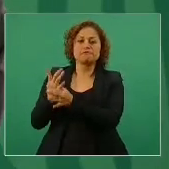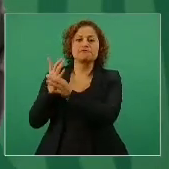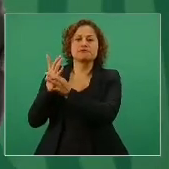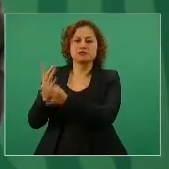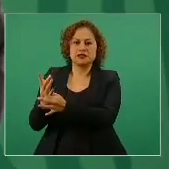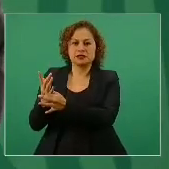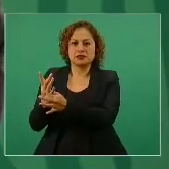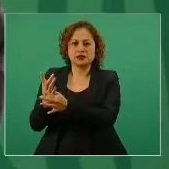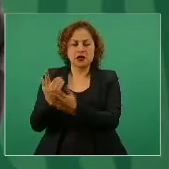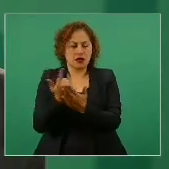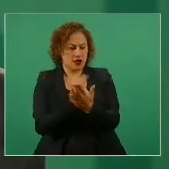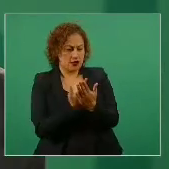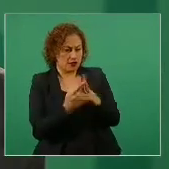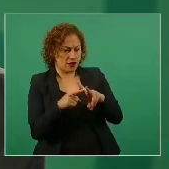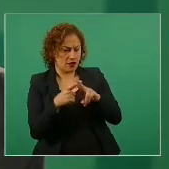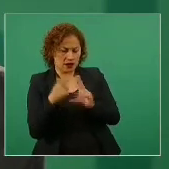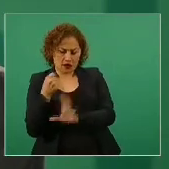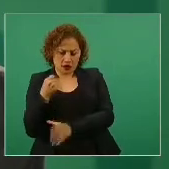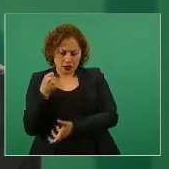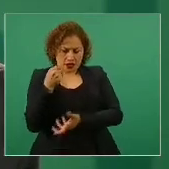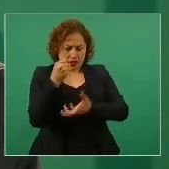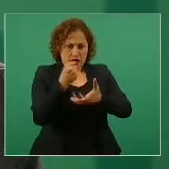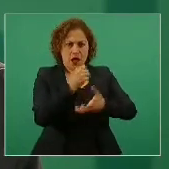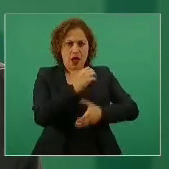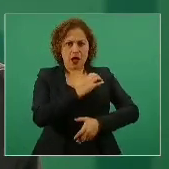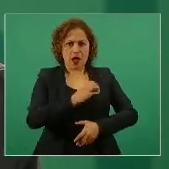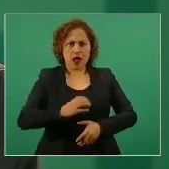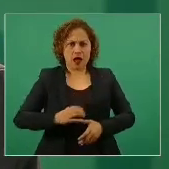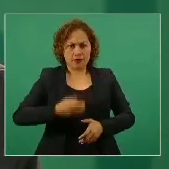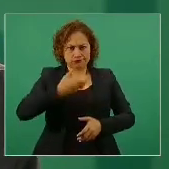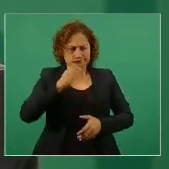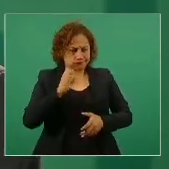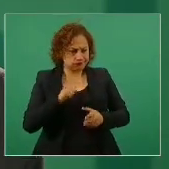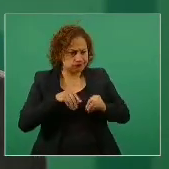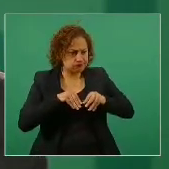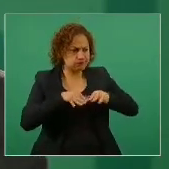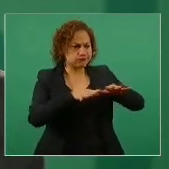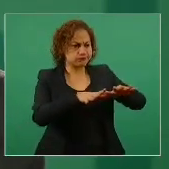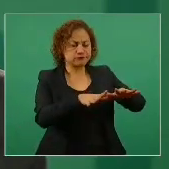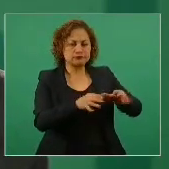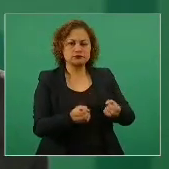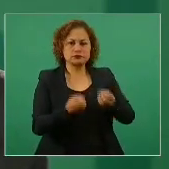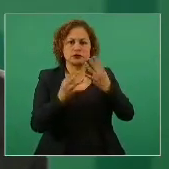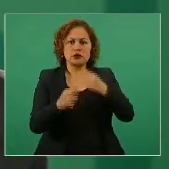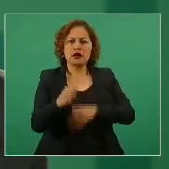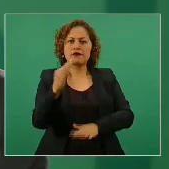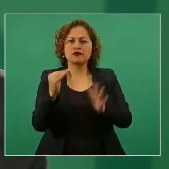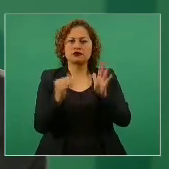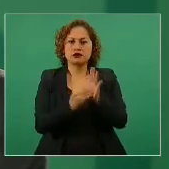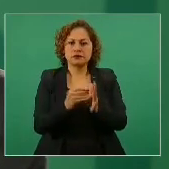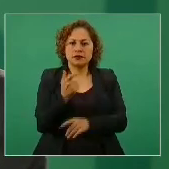un gasto de precampaña en un caso de 14 mil pesos